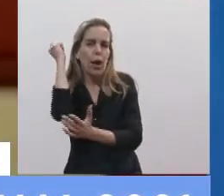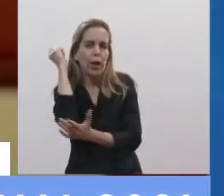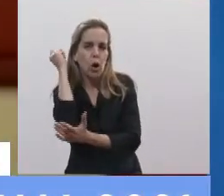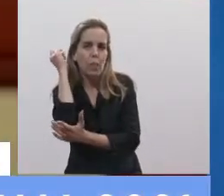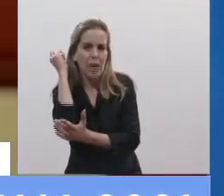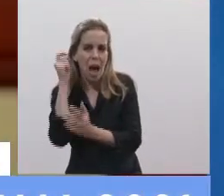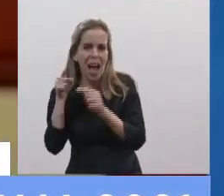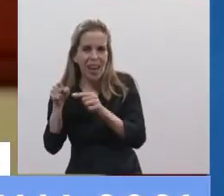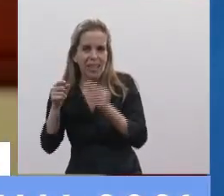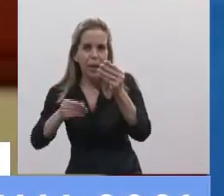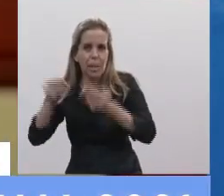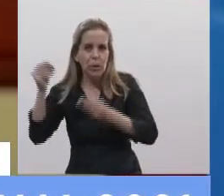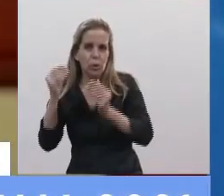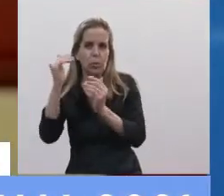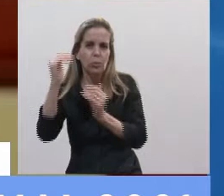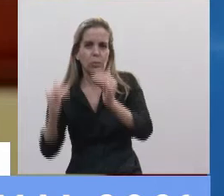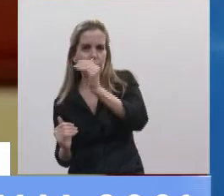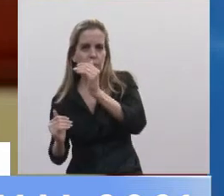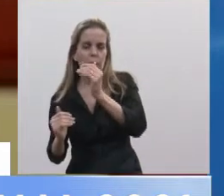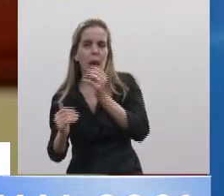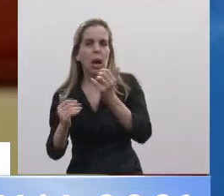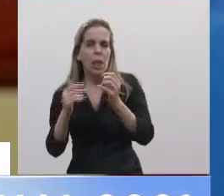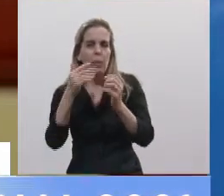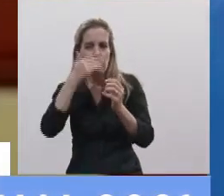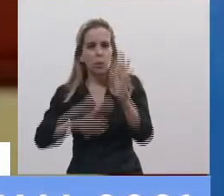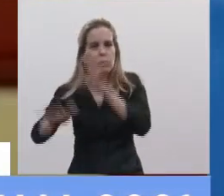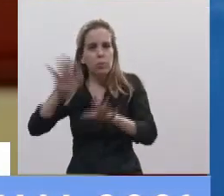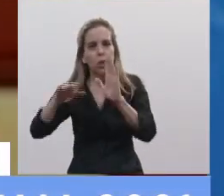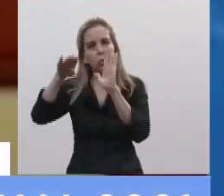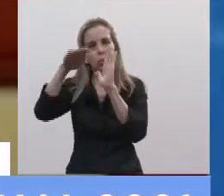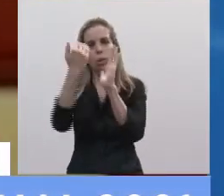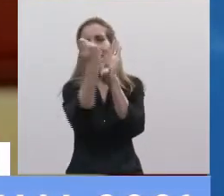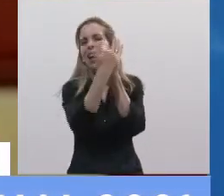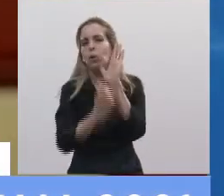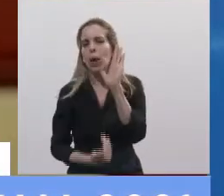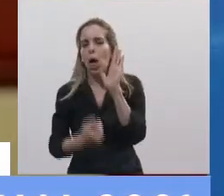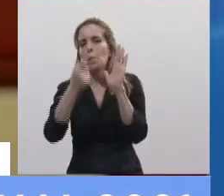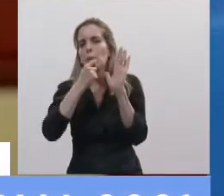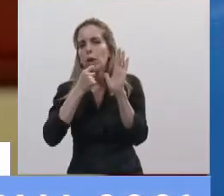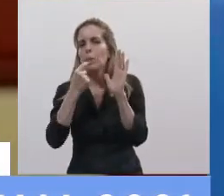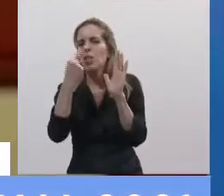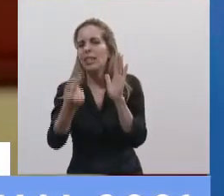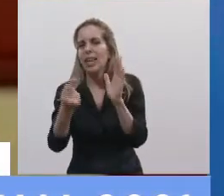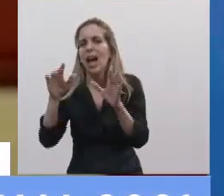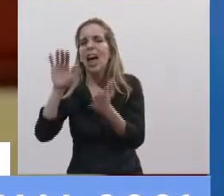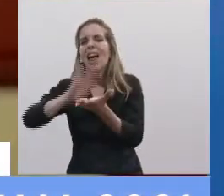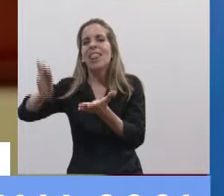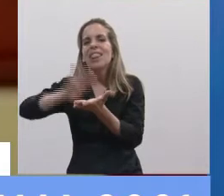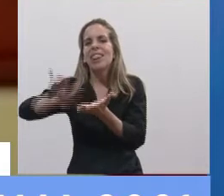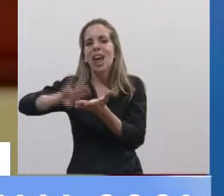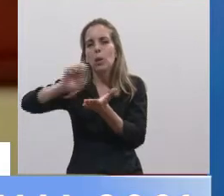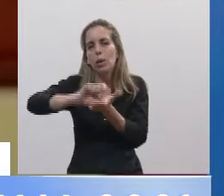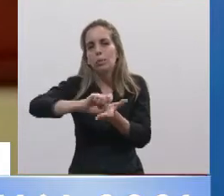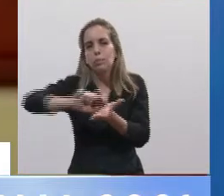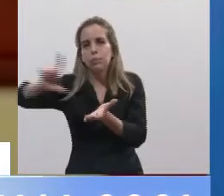e incluso se hizo un enumerado que decía que, por ejemplo, en primer lugar, el volumen de la deuda y los vencimientos